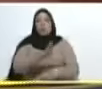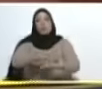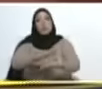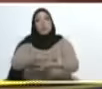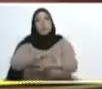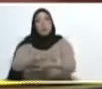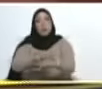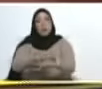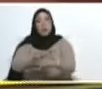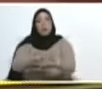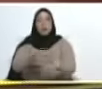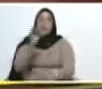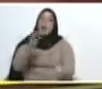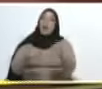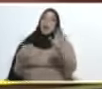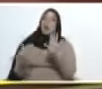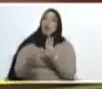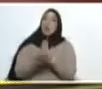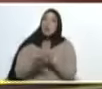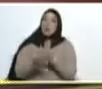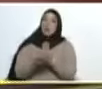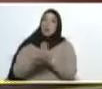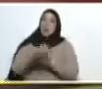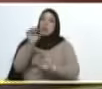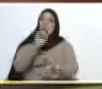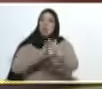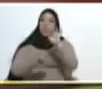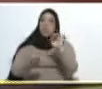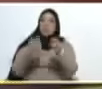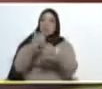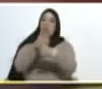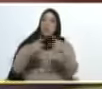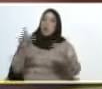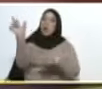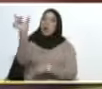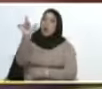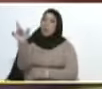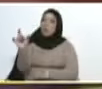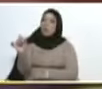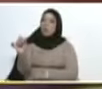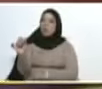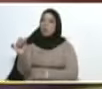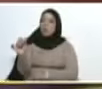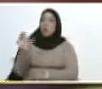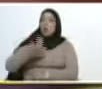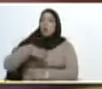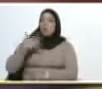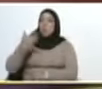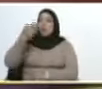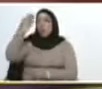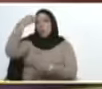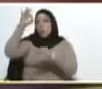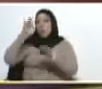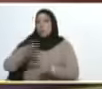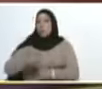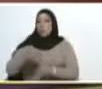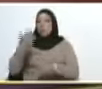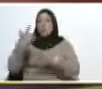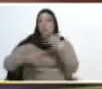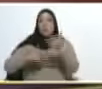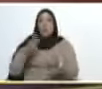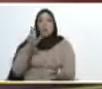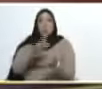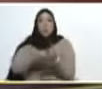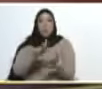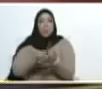solicitar una ley en defensa de la Guayana Esequiba que pudiera contener los elementos